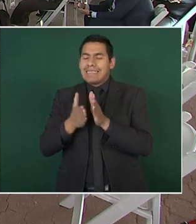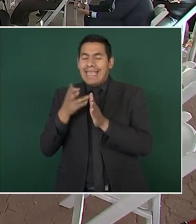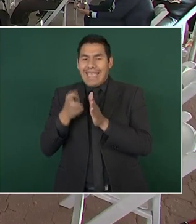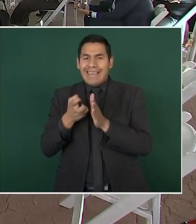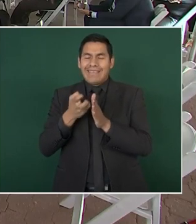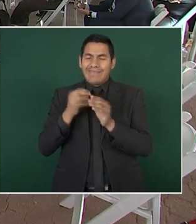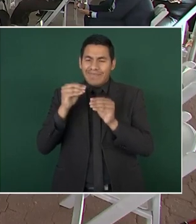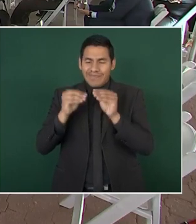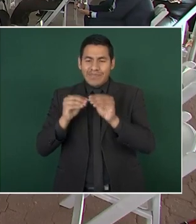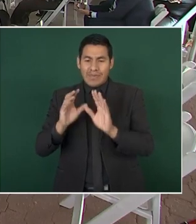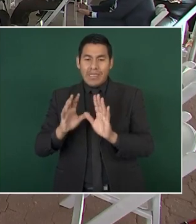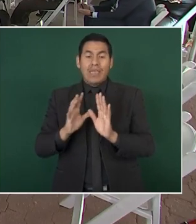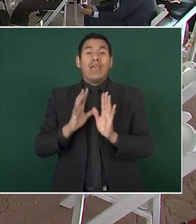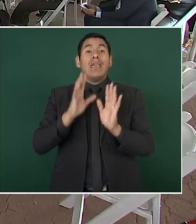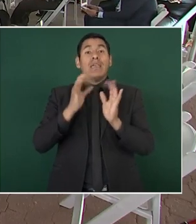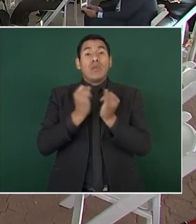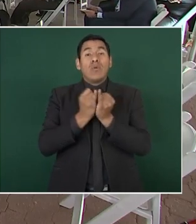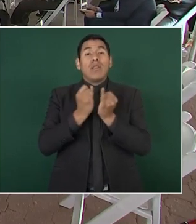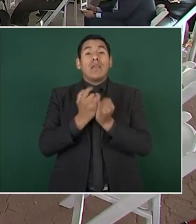contestamos otras preguntas,